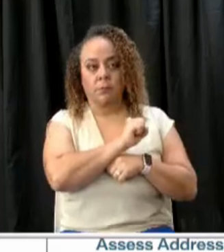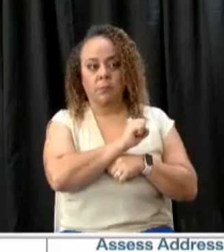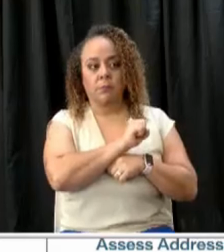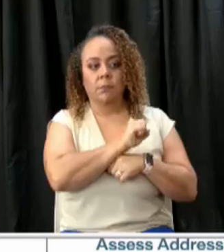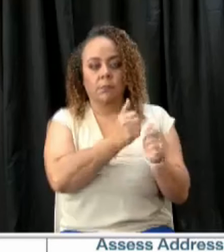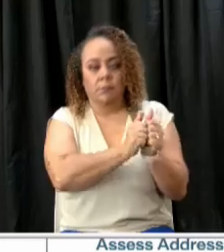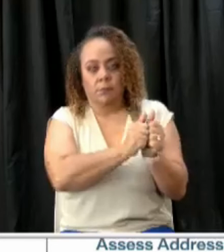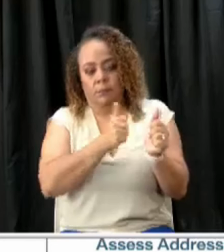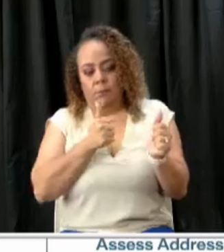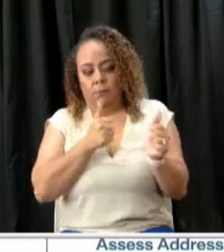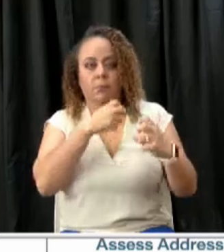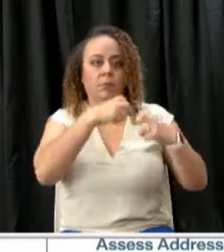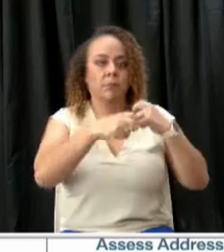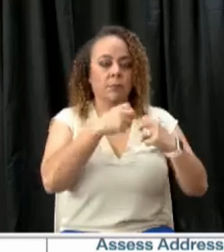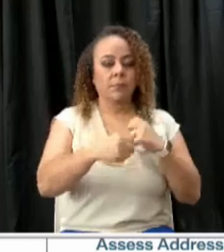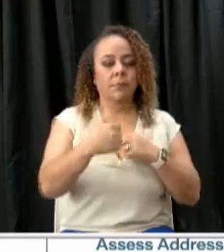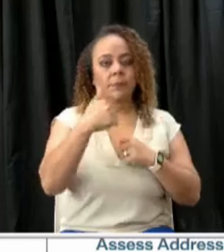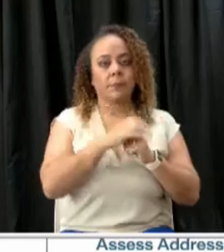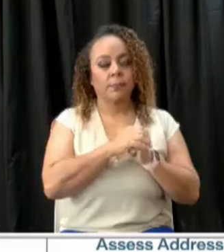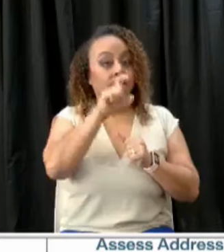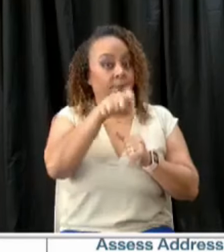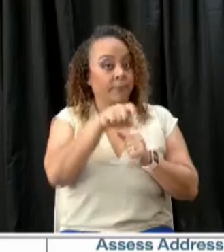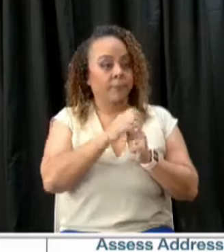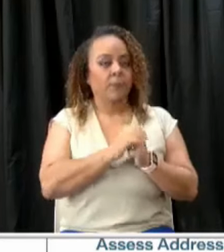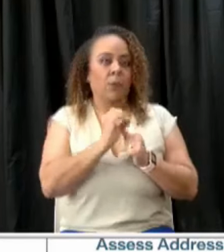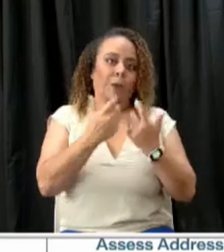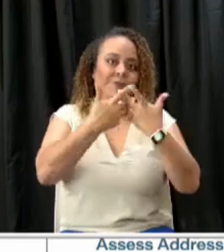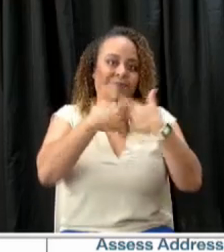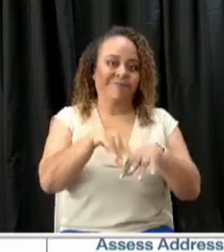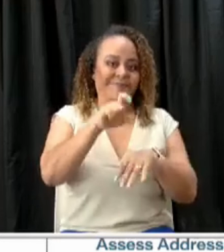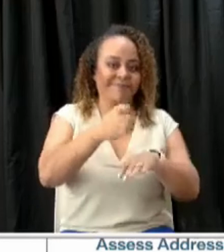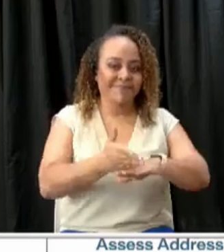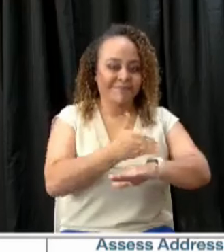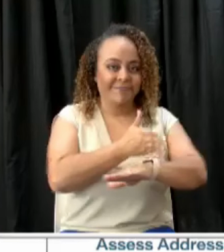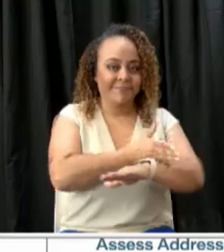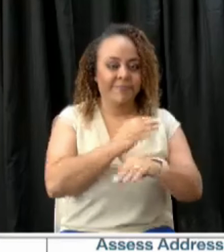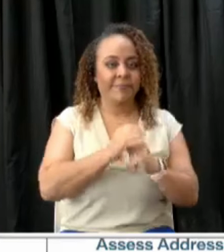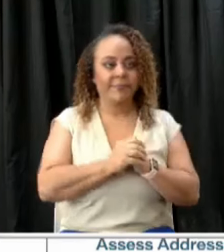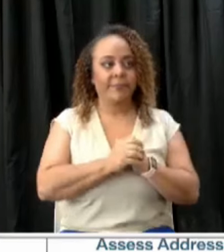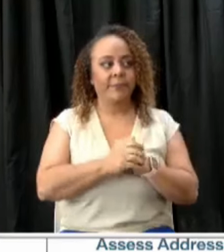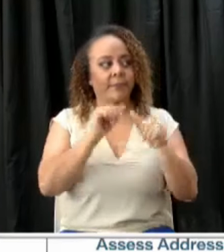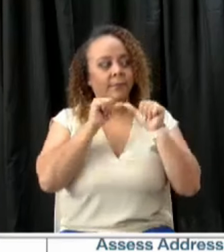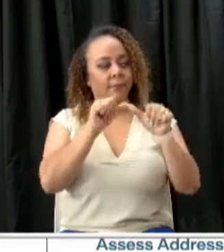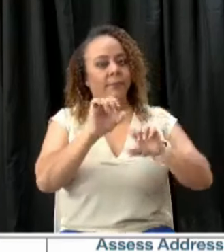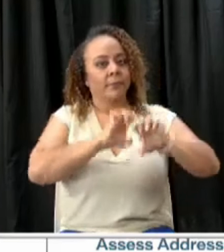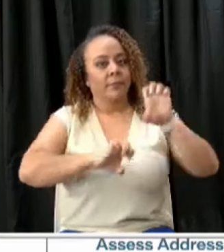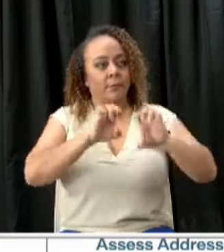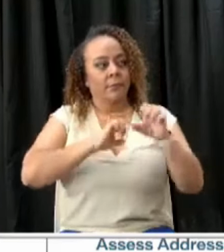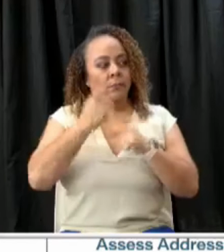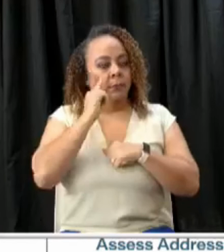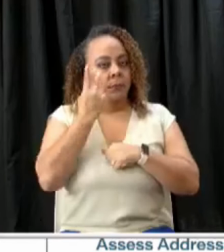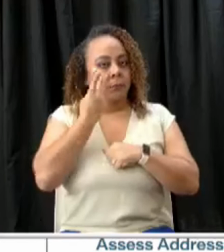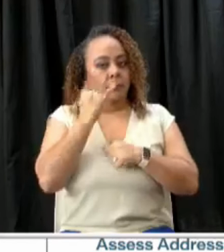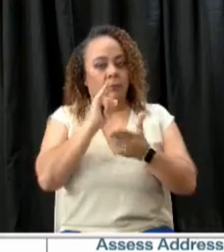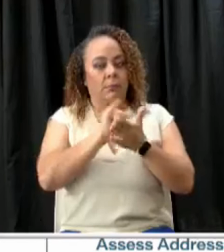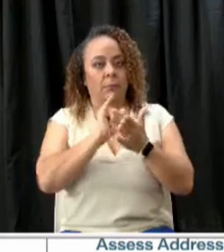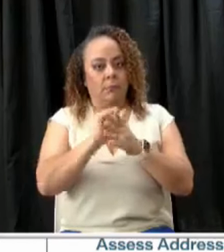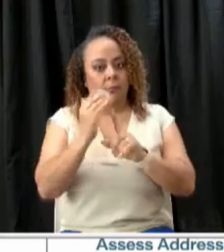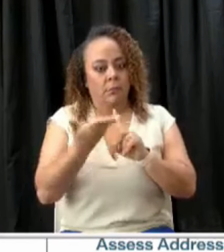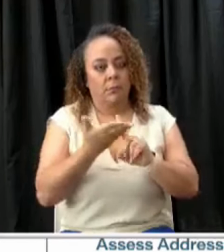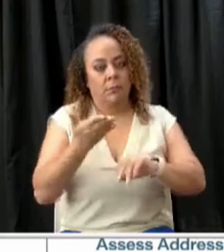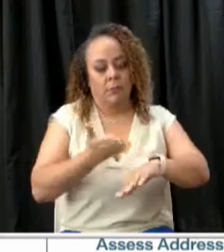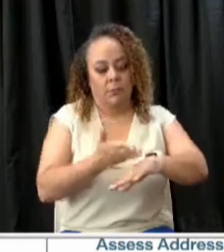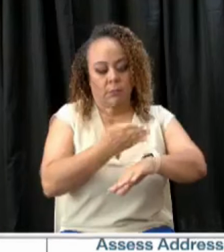las brechas, los problemas que tenemos que la empresa necesita mejorar, seguir evaluando para ver si estos impactos